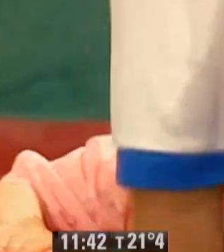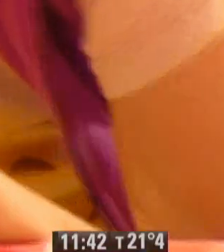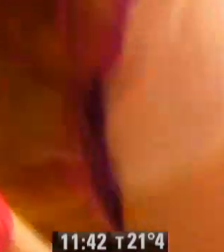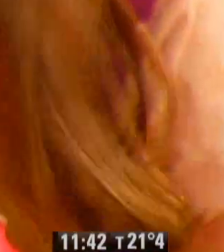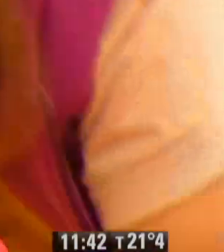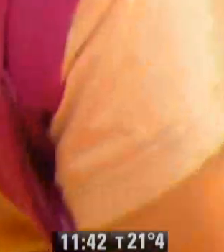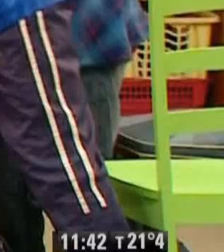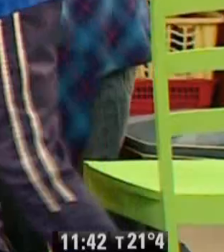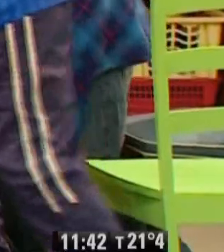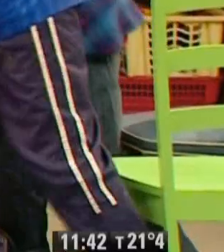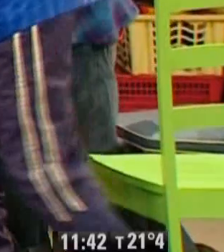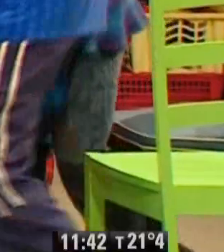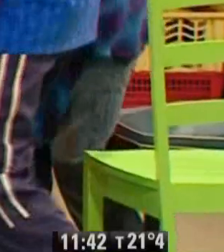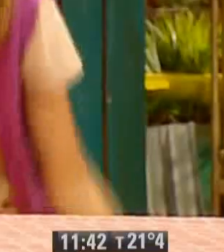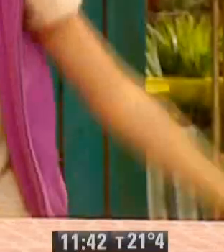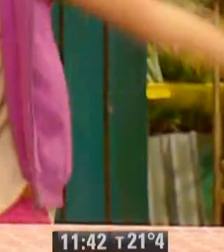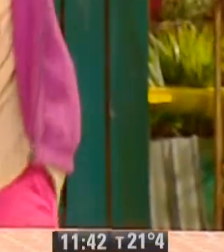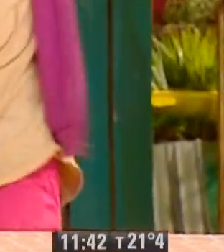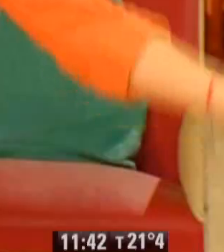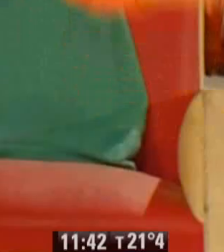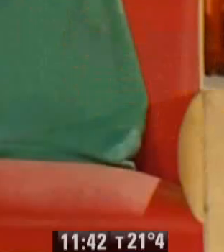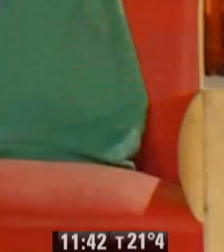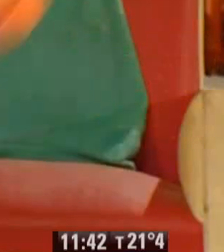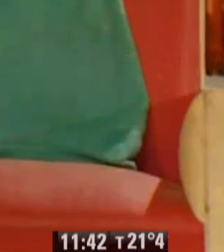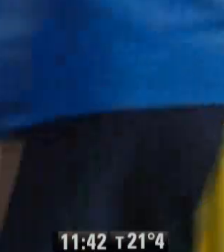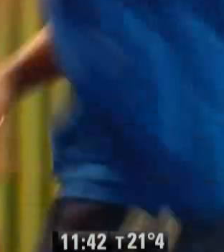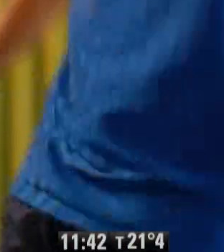milanesas que te invitan a comer.